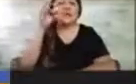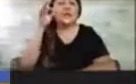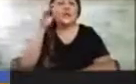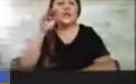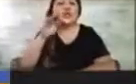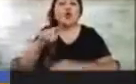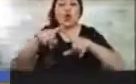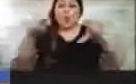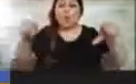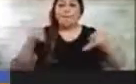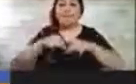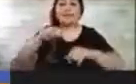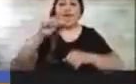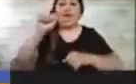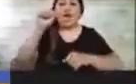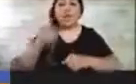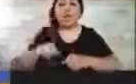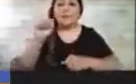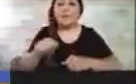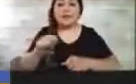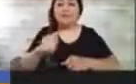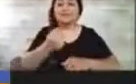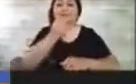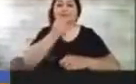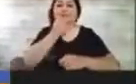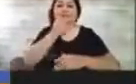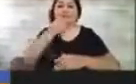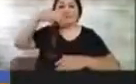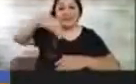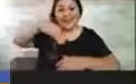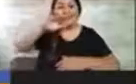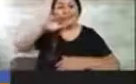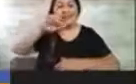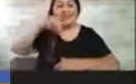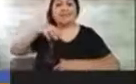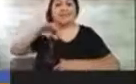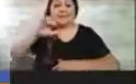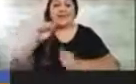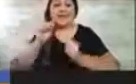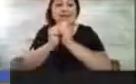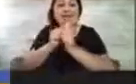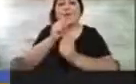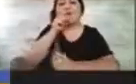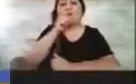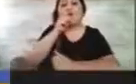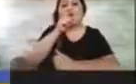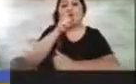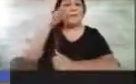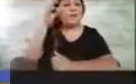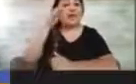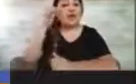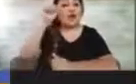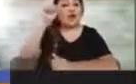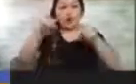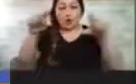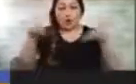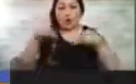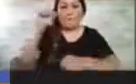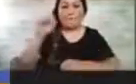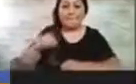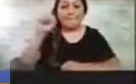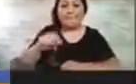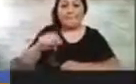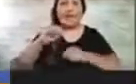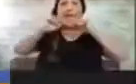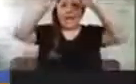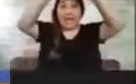sobre... Perdón, me he equivocado. Meme con un pollito amarillo golpeando una mesa. En la parte de arriba una frase no te